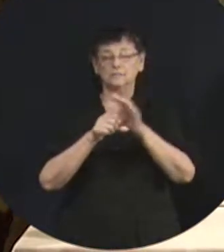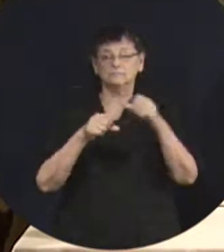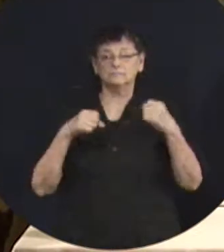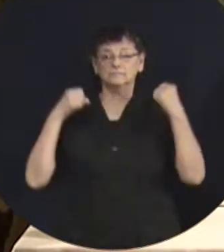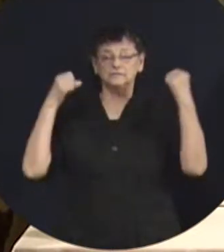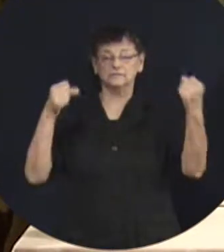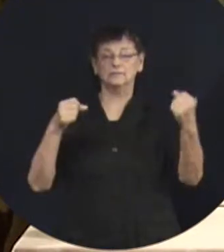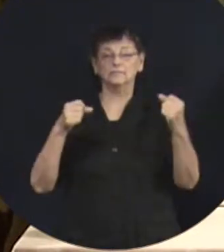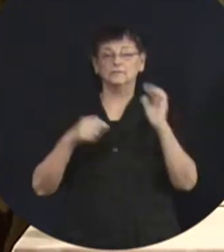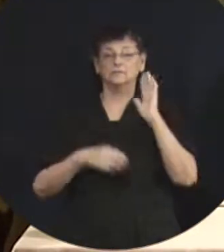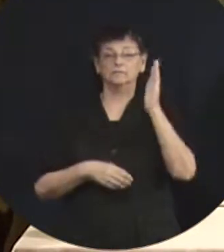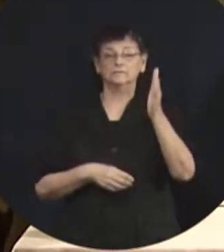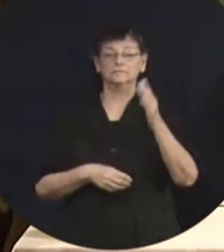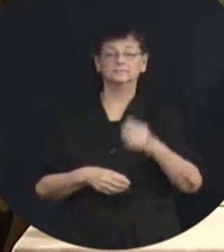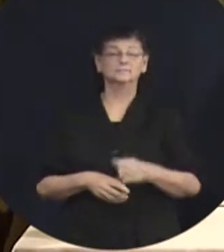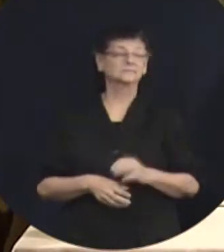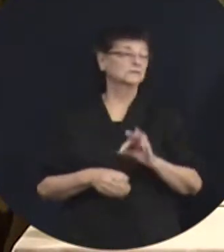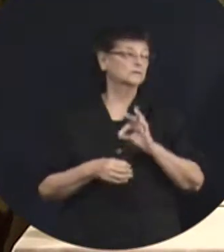bastará.